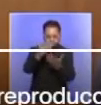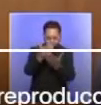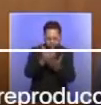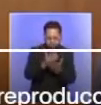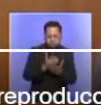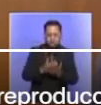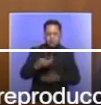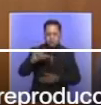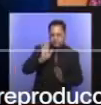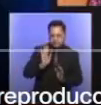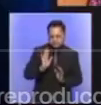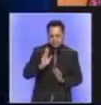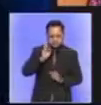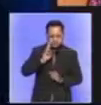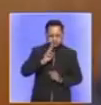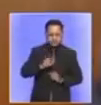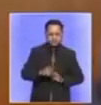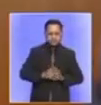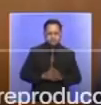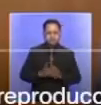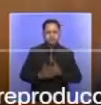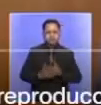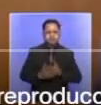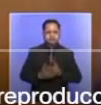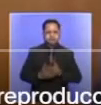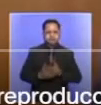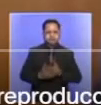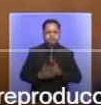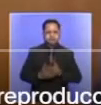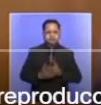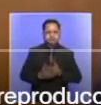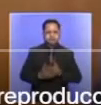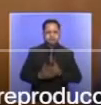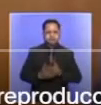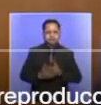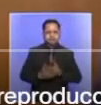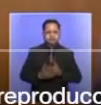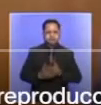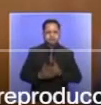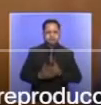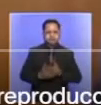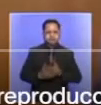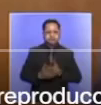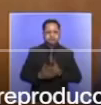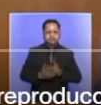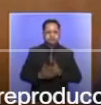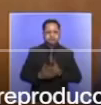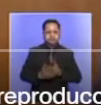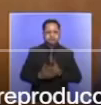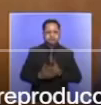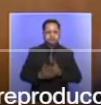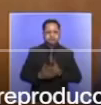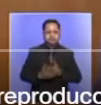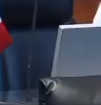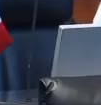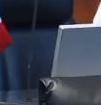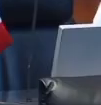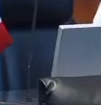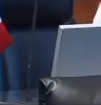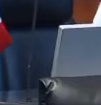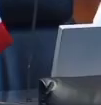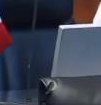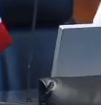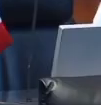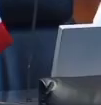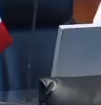el día de esta sesión pública que está en consecuencia en el Bueno pues así se da el triunfo